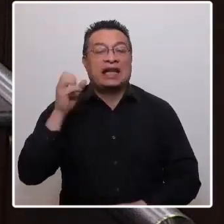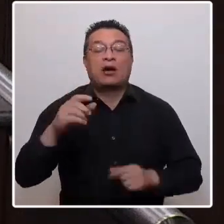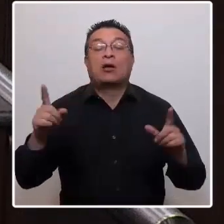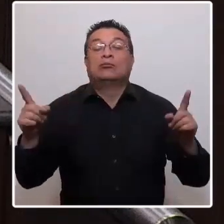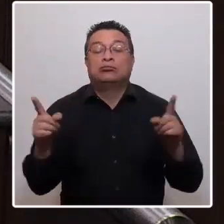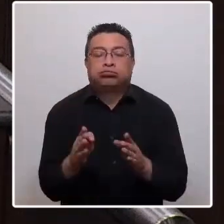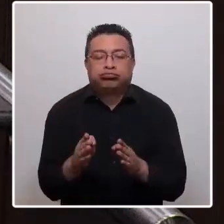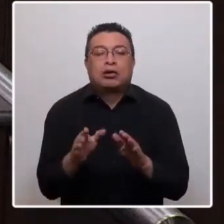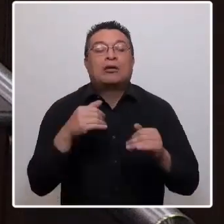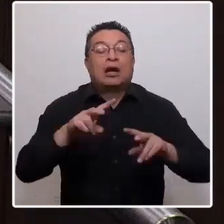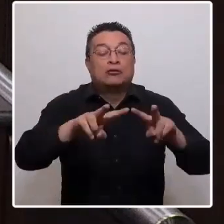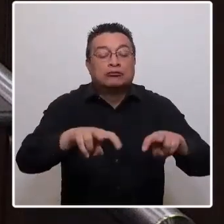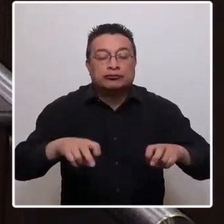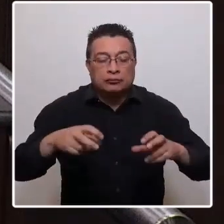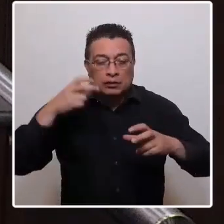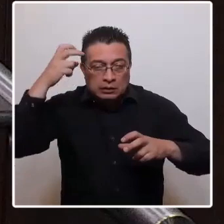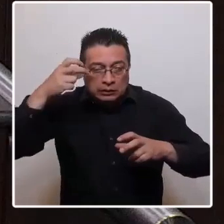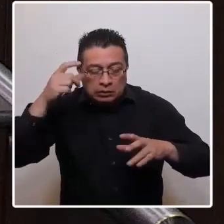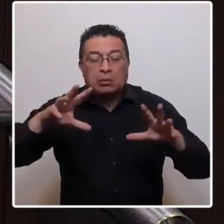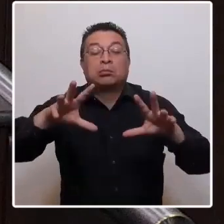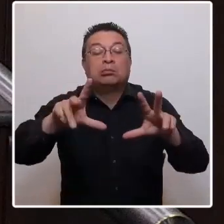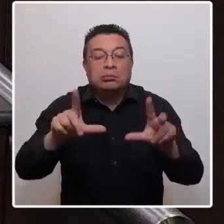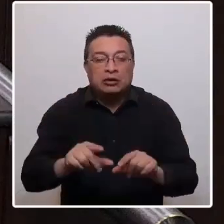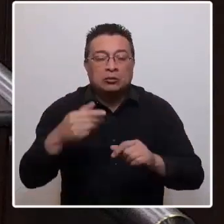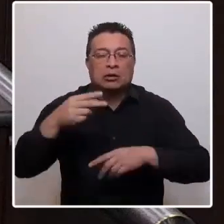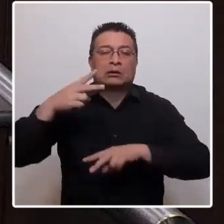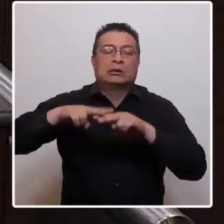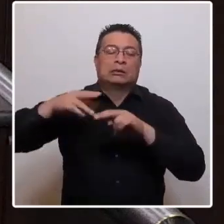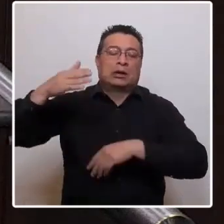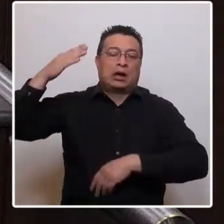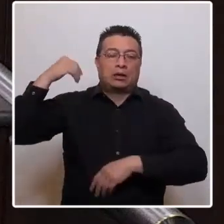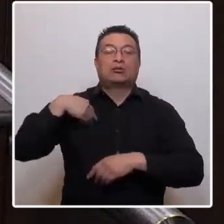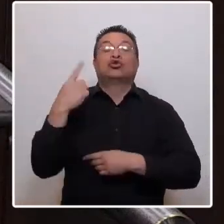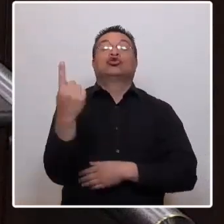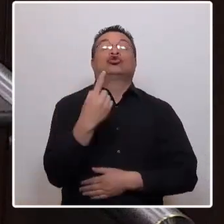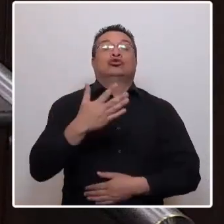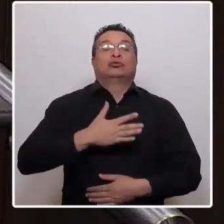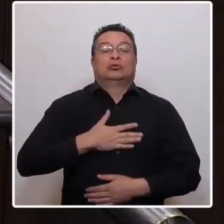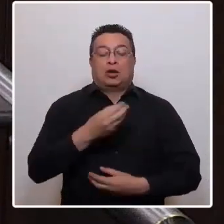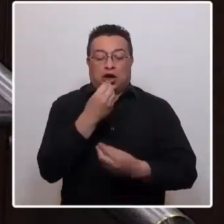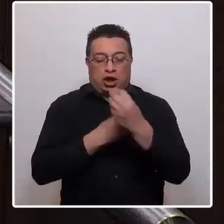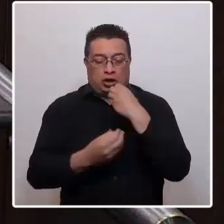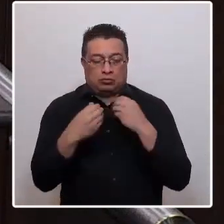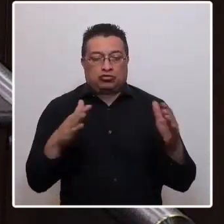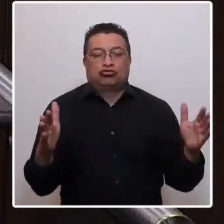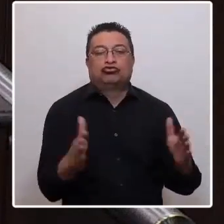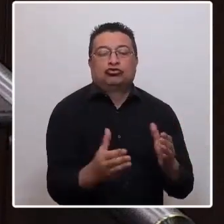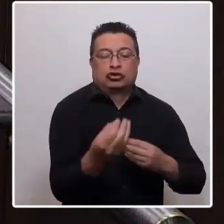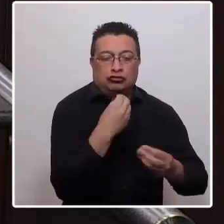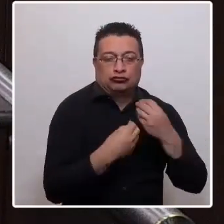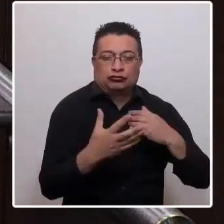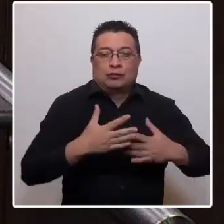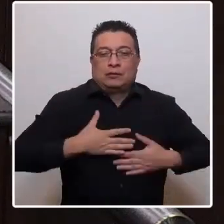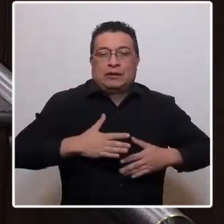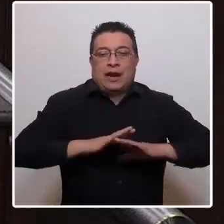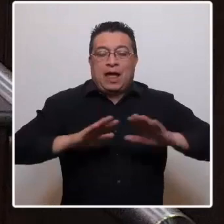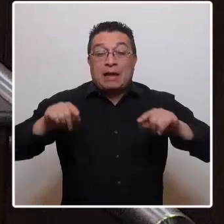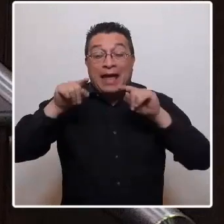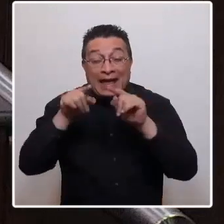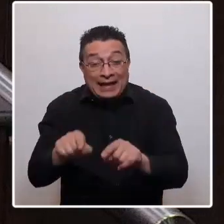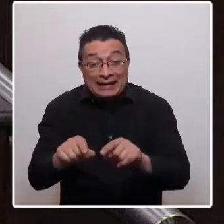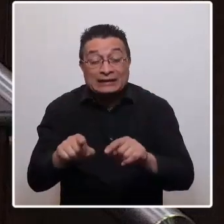y la ganadería para retroceder a los tiempos del autoabastecimiento. Este concepto ha